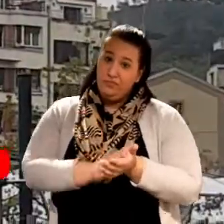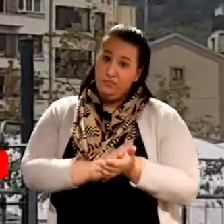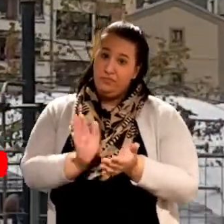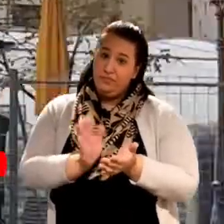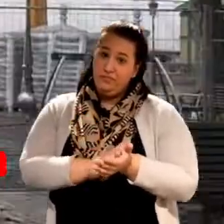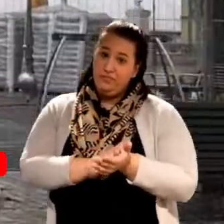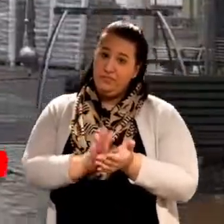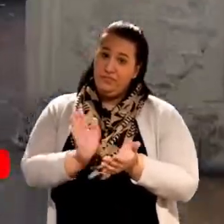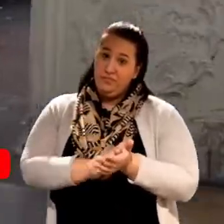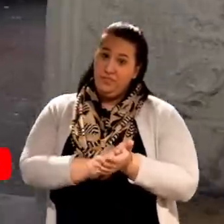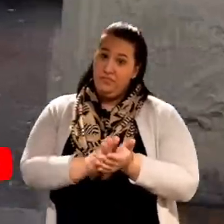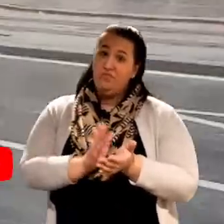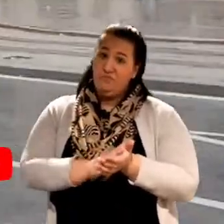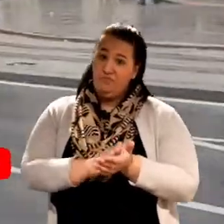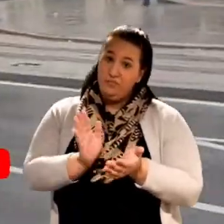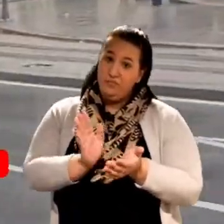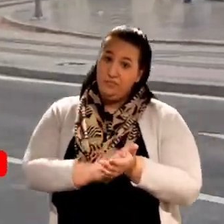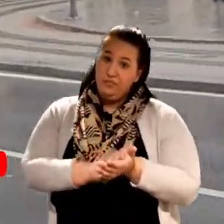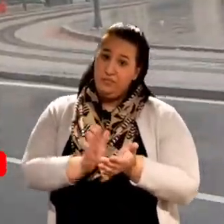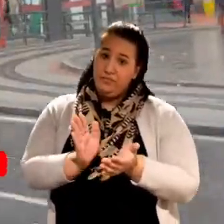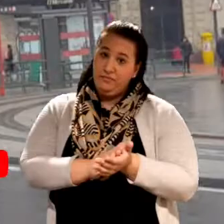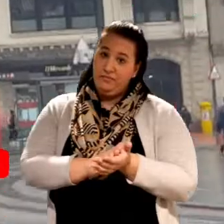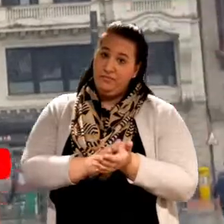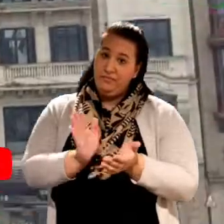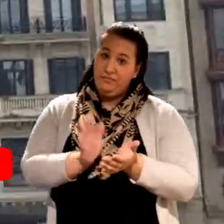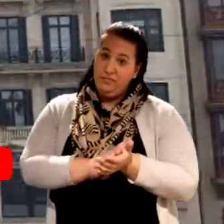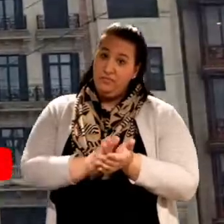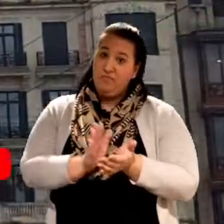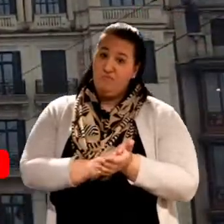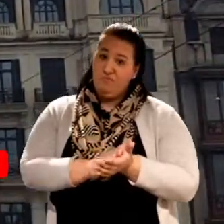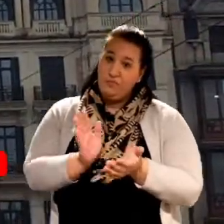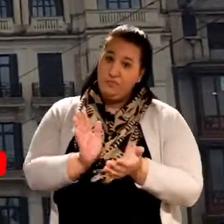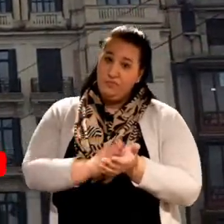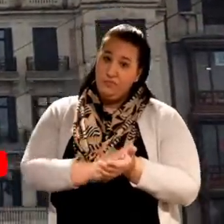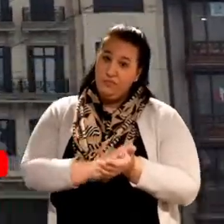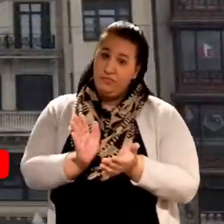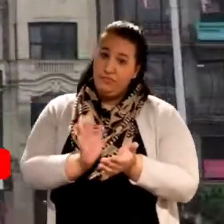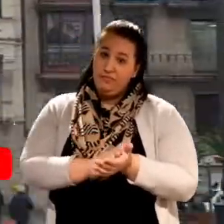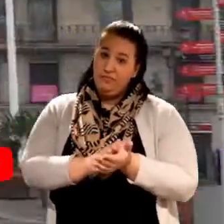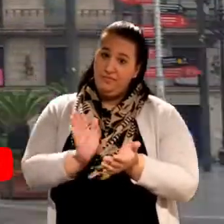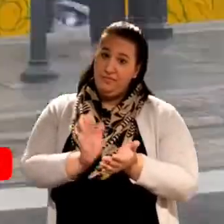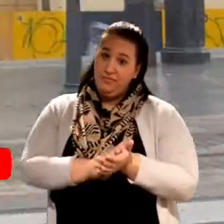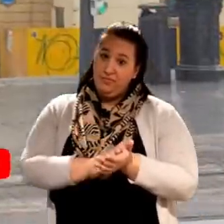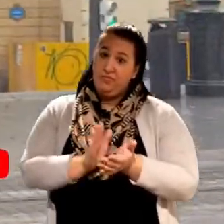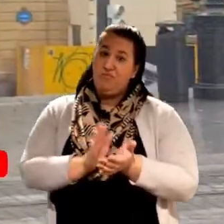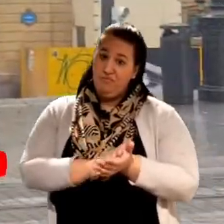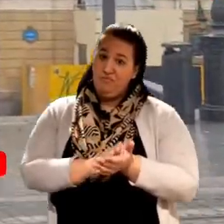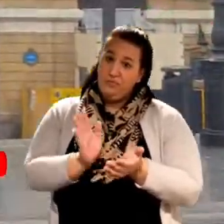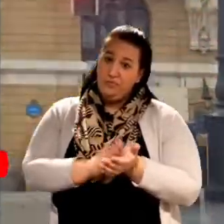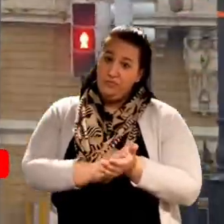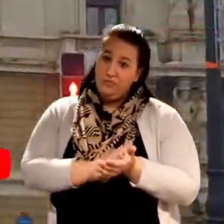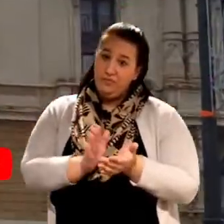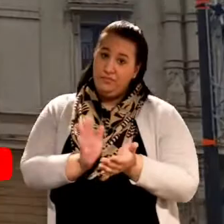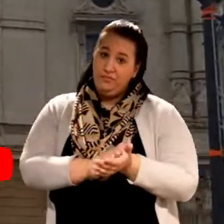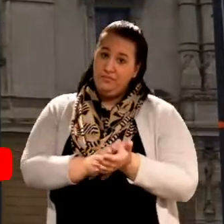vídeo, dejar vuestros comentarios, suscribiros al canal y darle like. Thank you so much. Have a lovely day. Bye bye. Y vete.